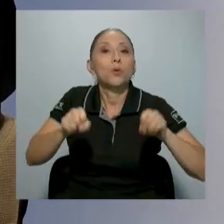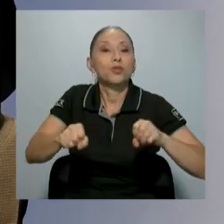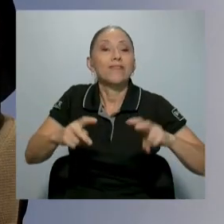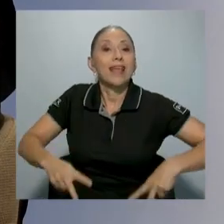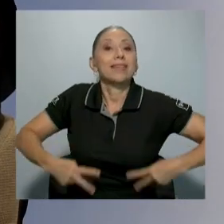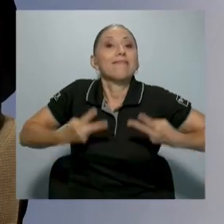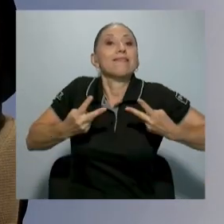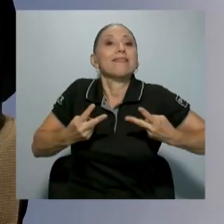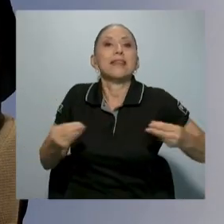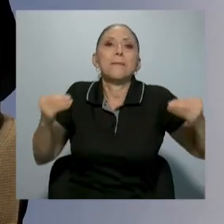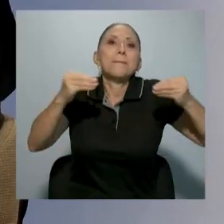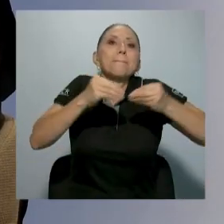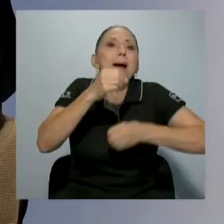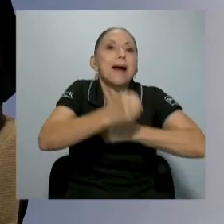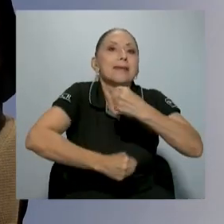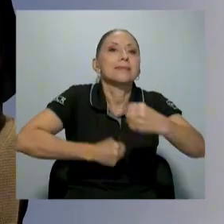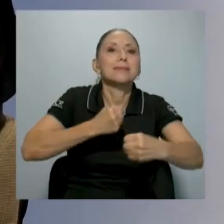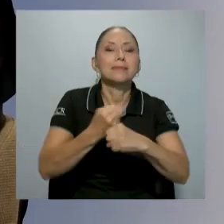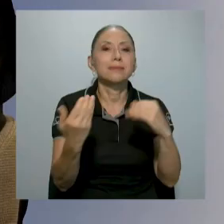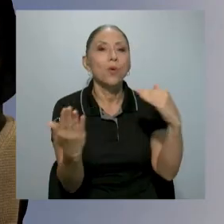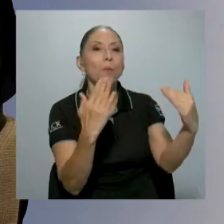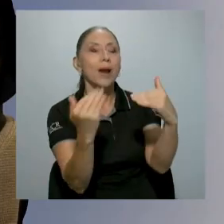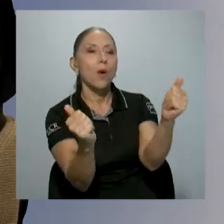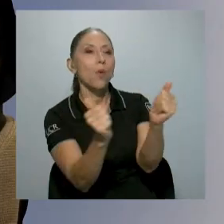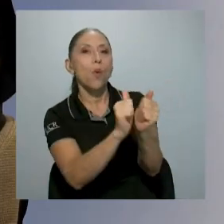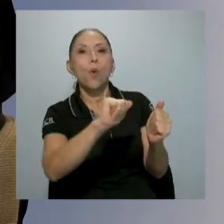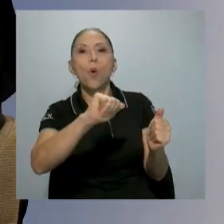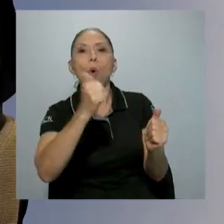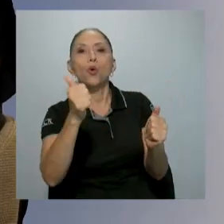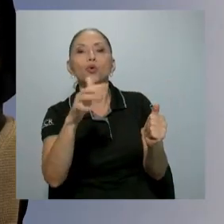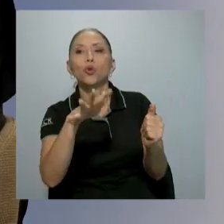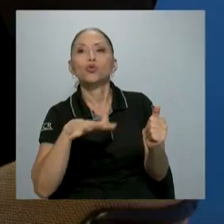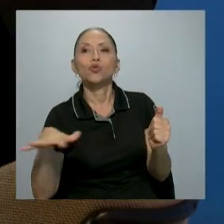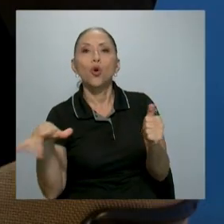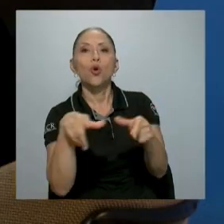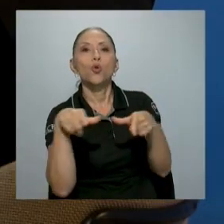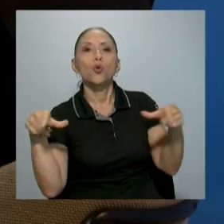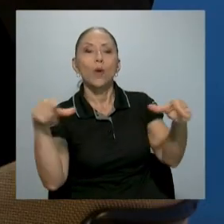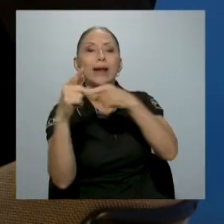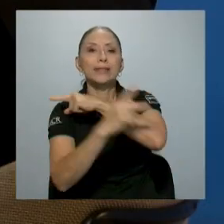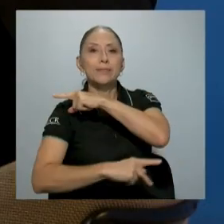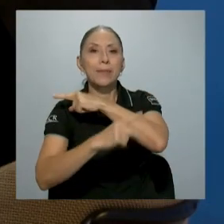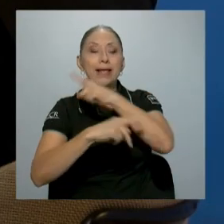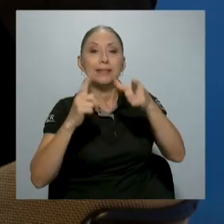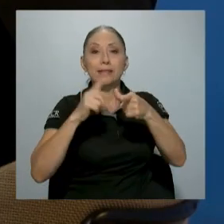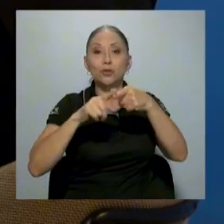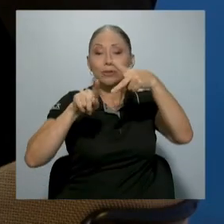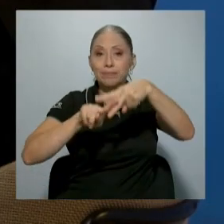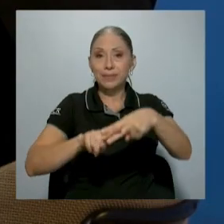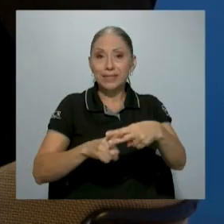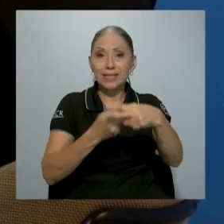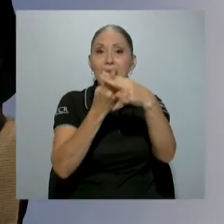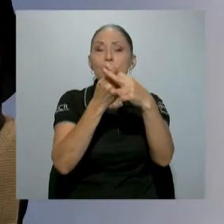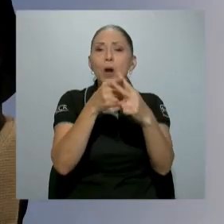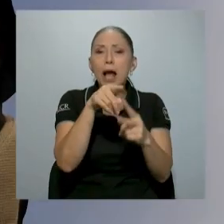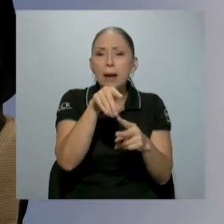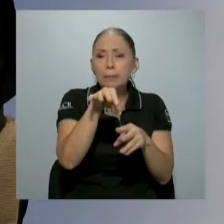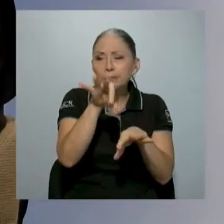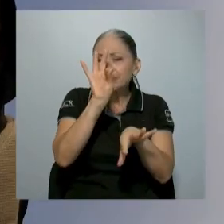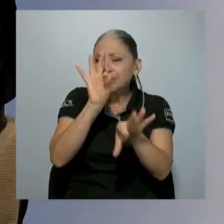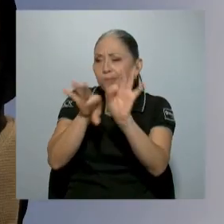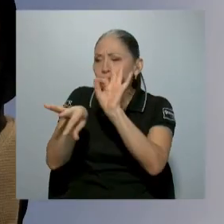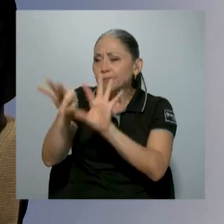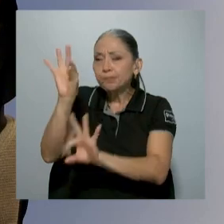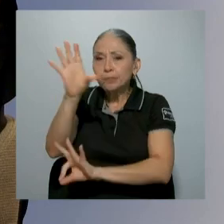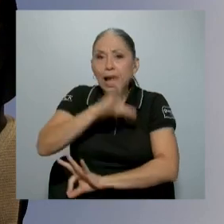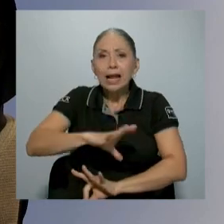lo que se encontraba, digamos, en el resto del país. Y empezaron a caracterizar esas, digamos, esas cualidades, qué era